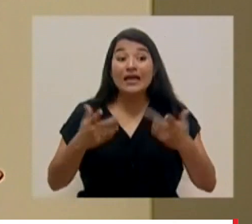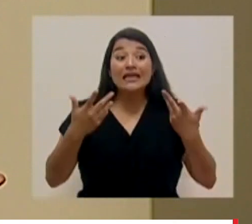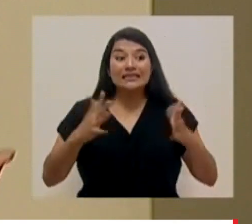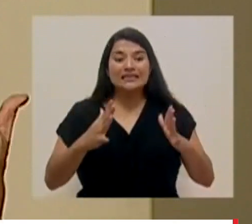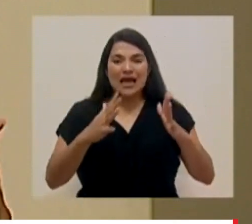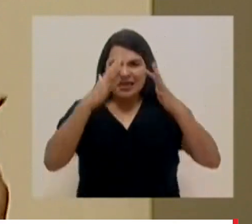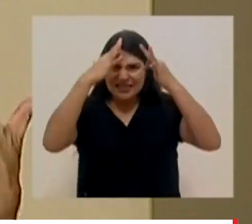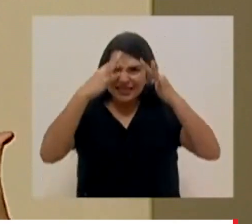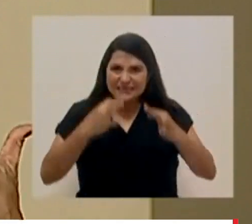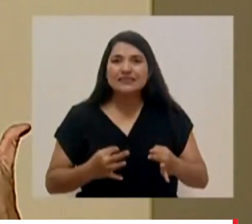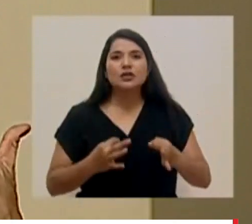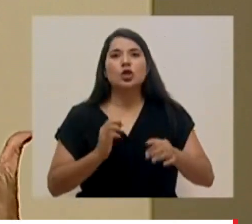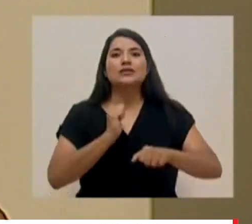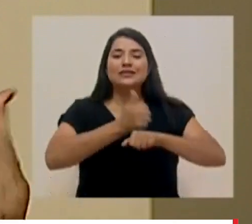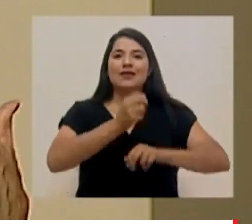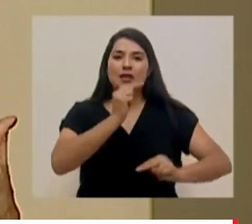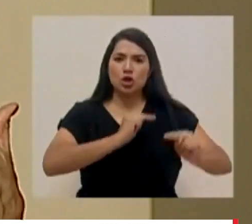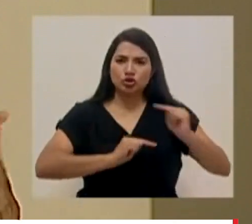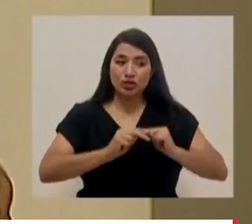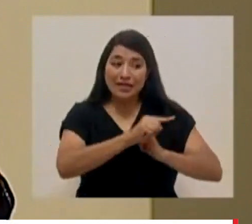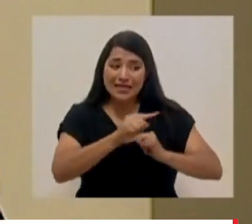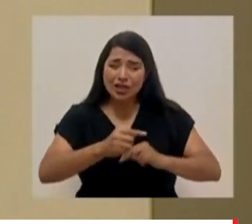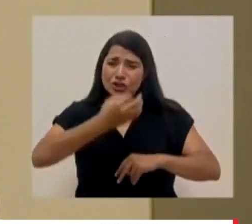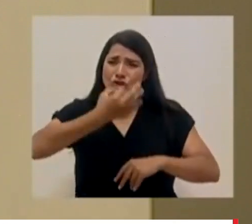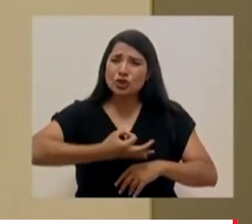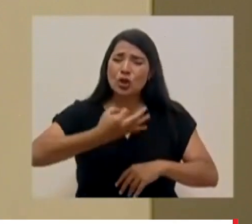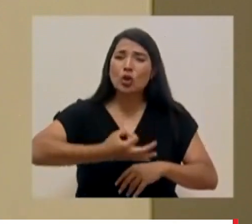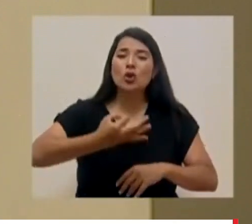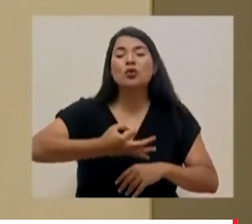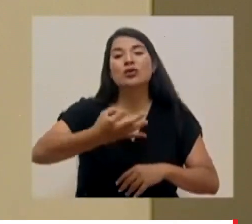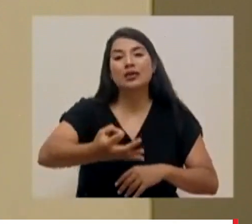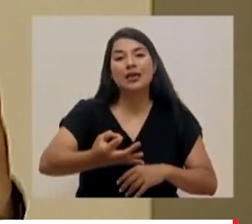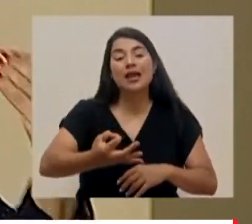sus negocios y que día a día realmente,